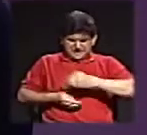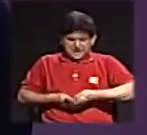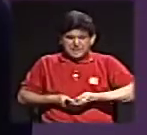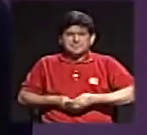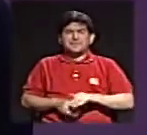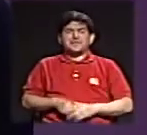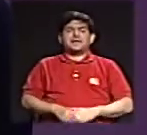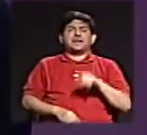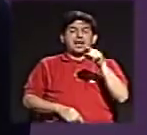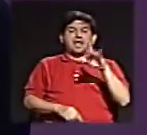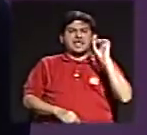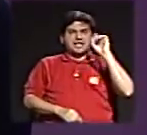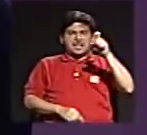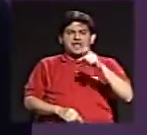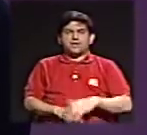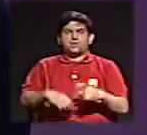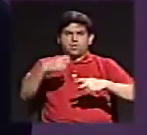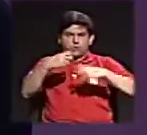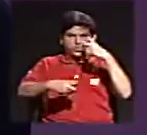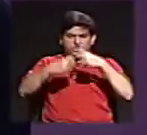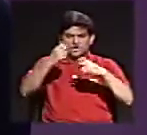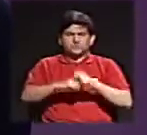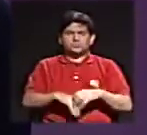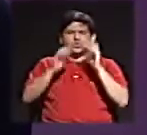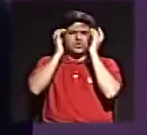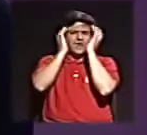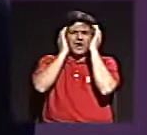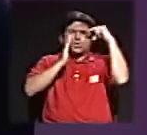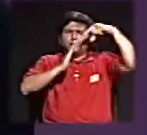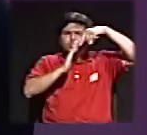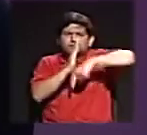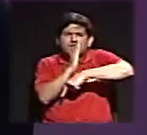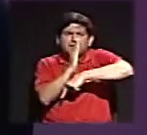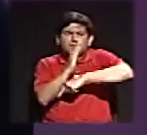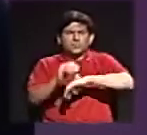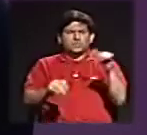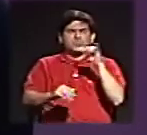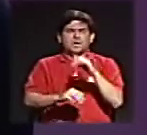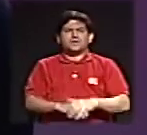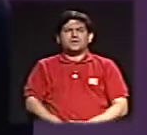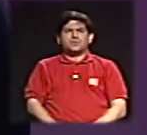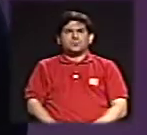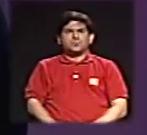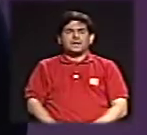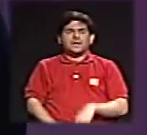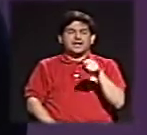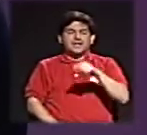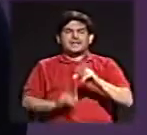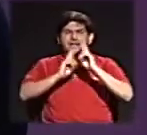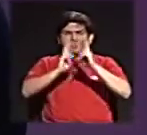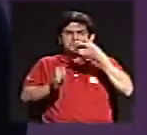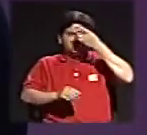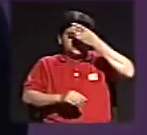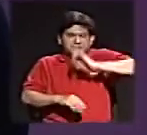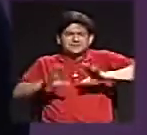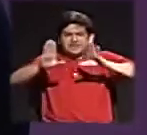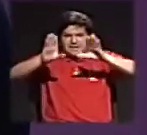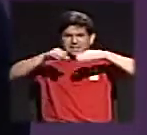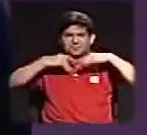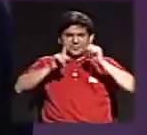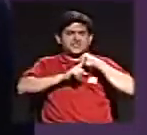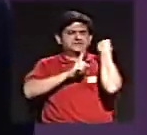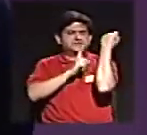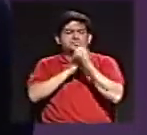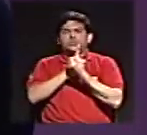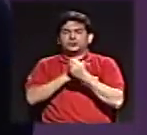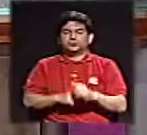se le diagnosticó con un trastorno de angustia aguda y con respuesta depresiva adaptativa a la